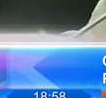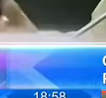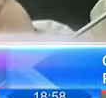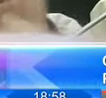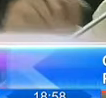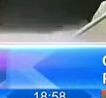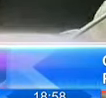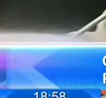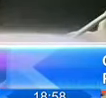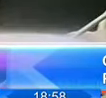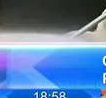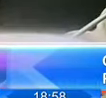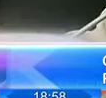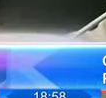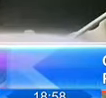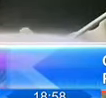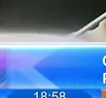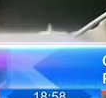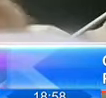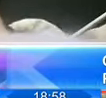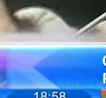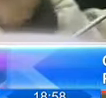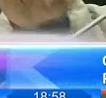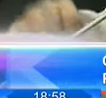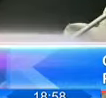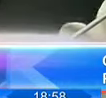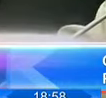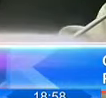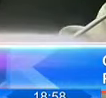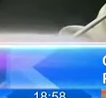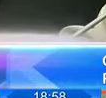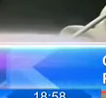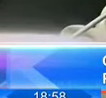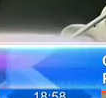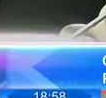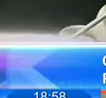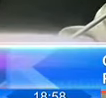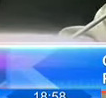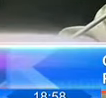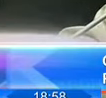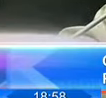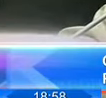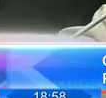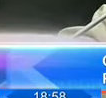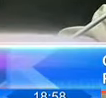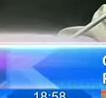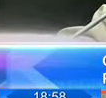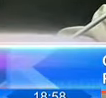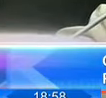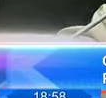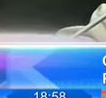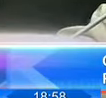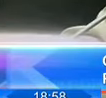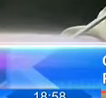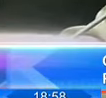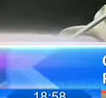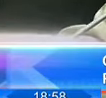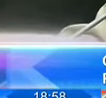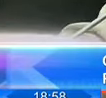da la casualidad de que aplicando la meritocracia se designan